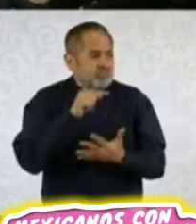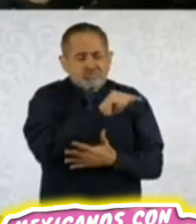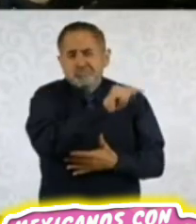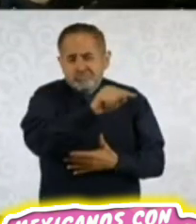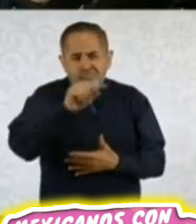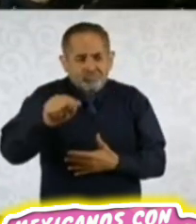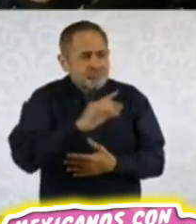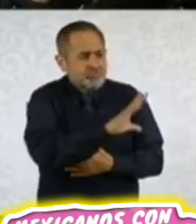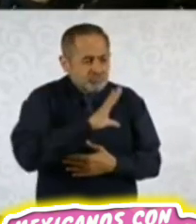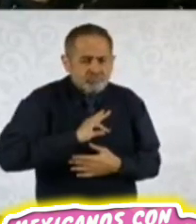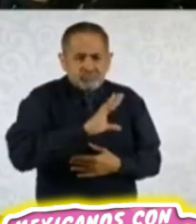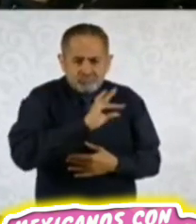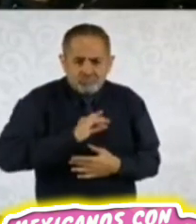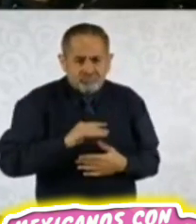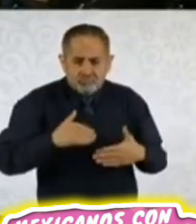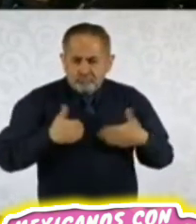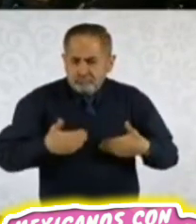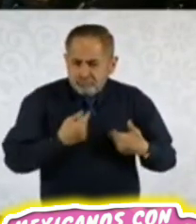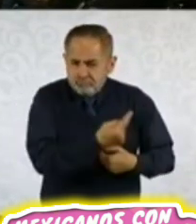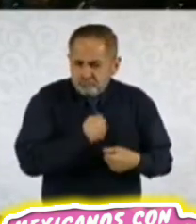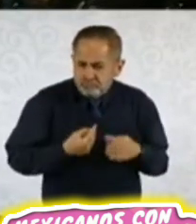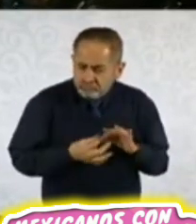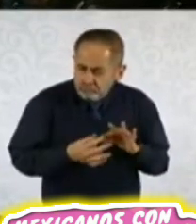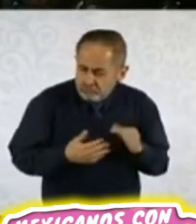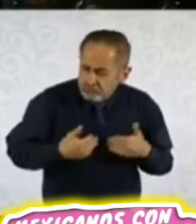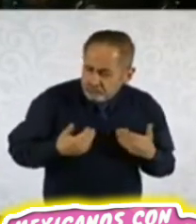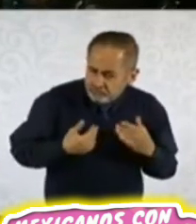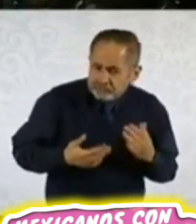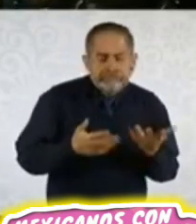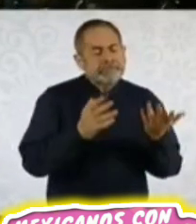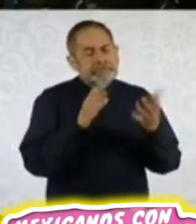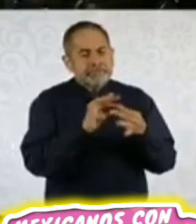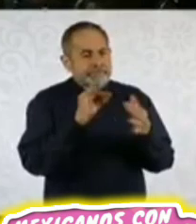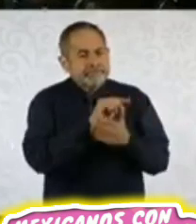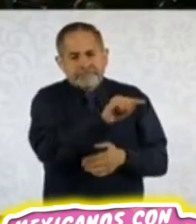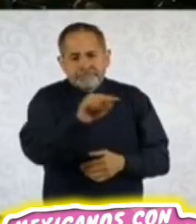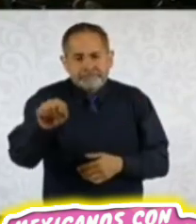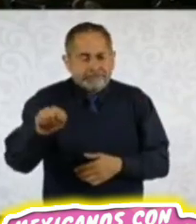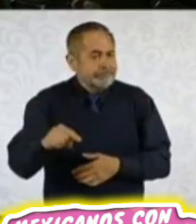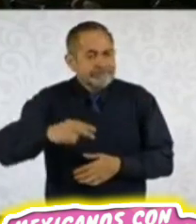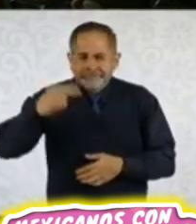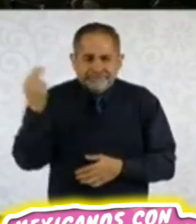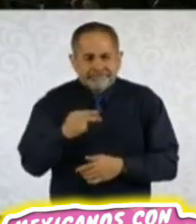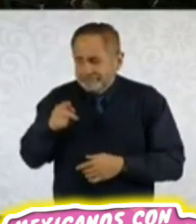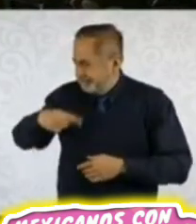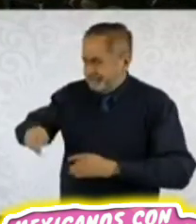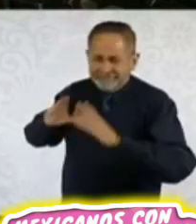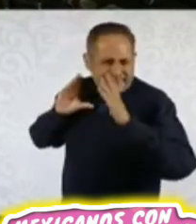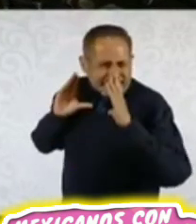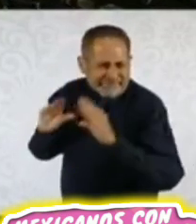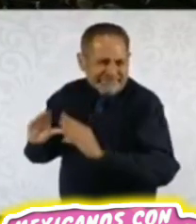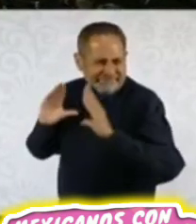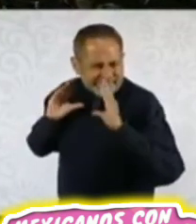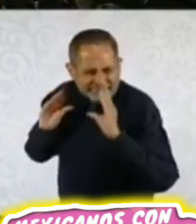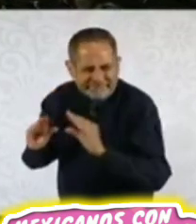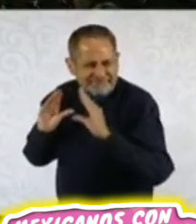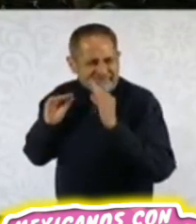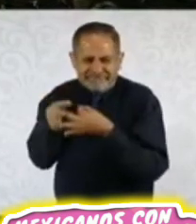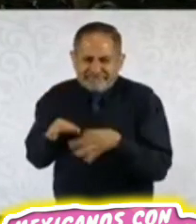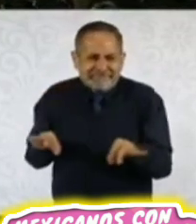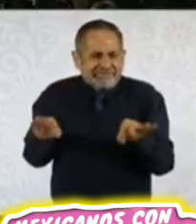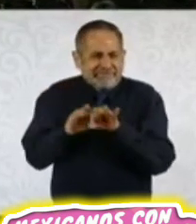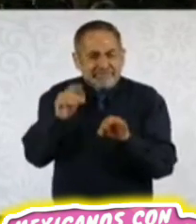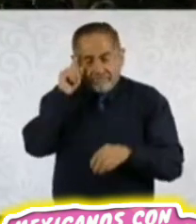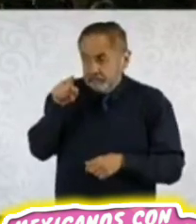me platicó ya en corto. Es necesario mantener una capacitación muy intensa sobre